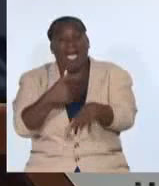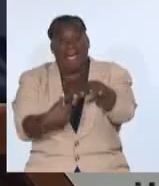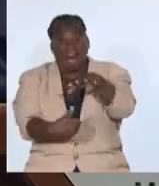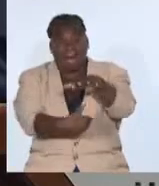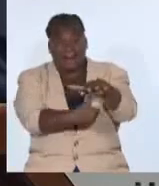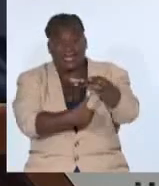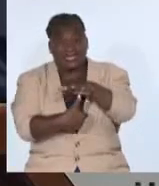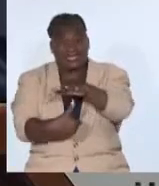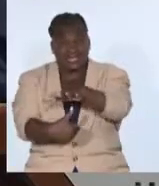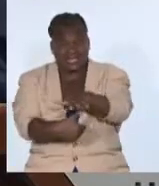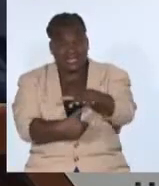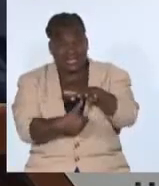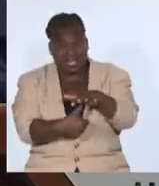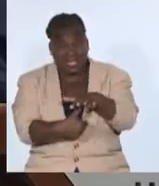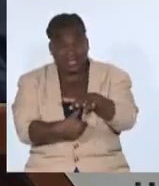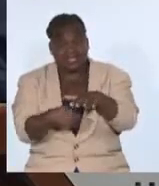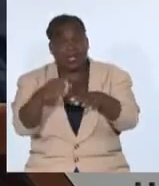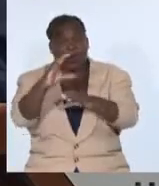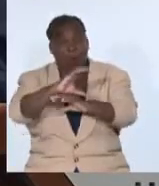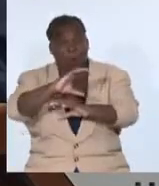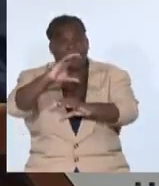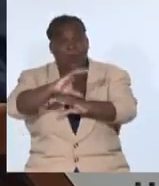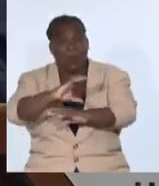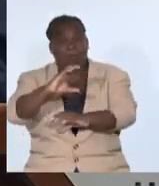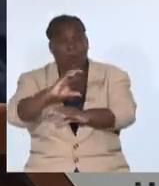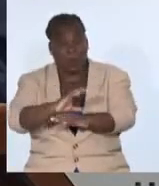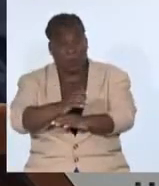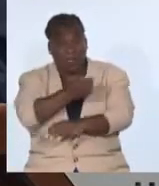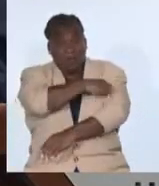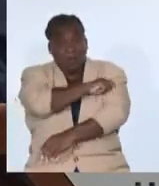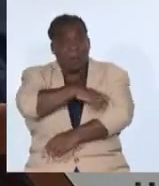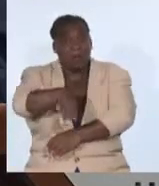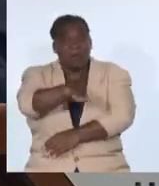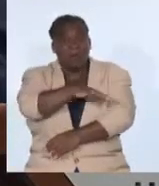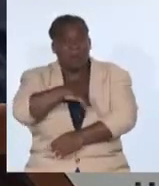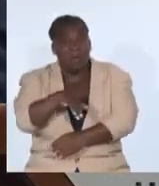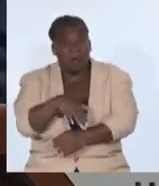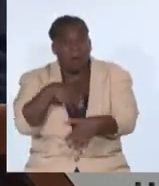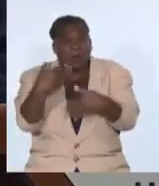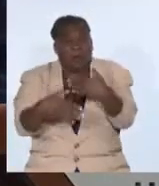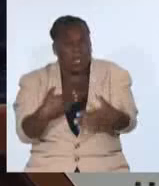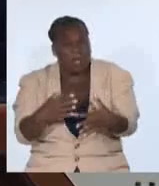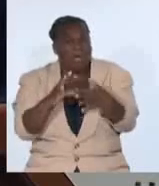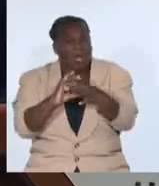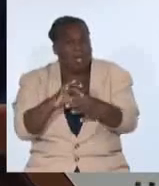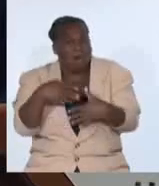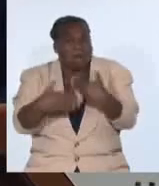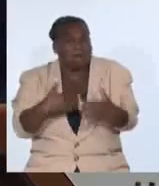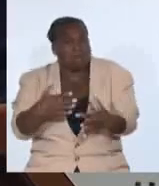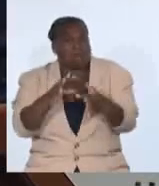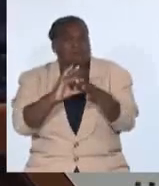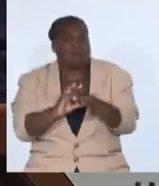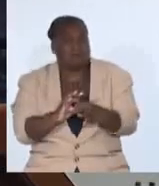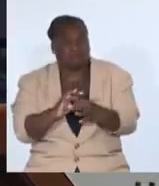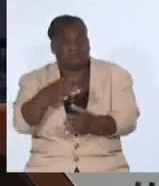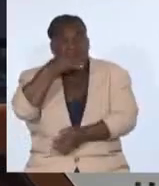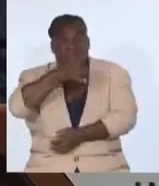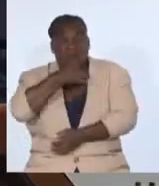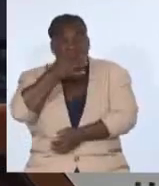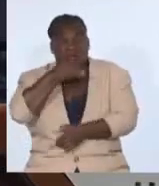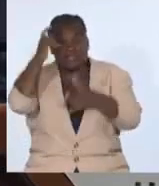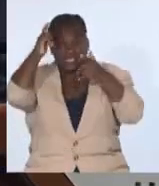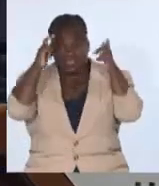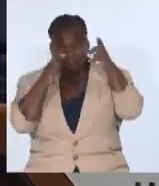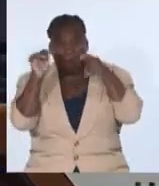andamos de cumbre en cumbre y los pueblos de Abismo en Abismo abogada del líder bolivariano